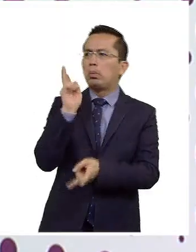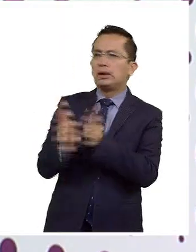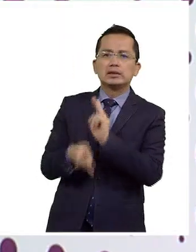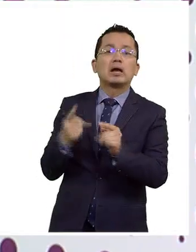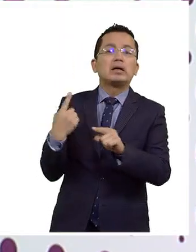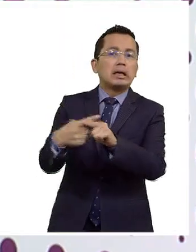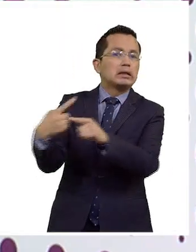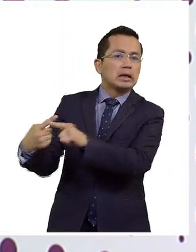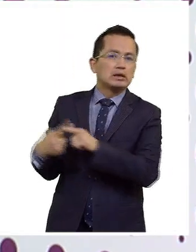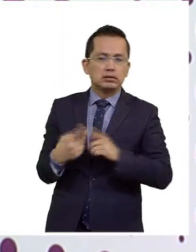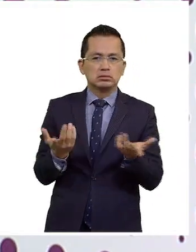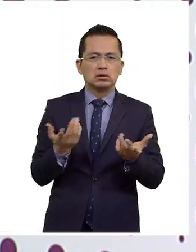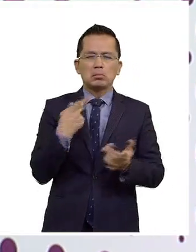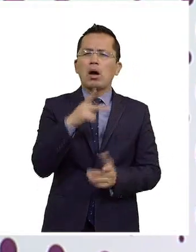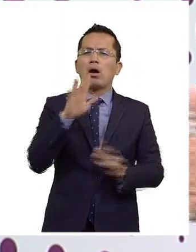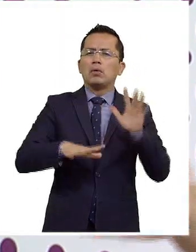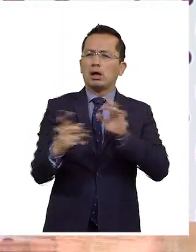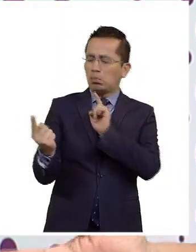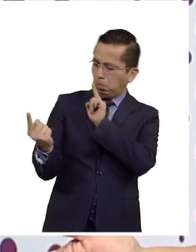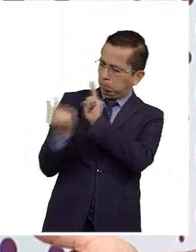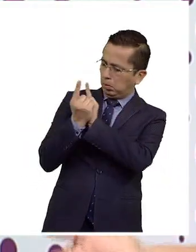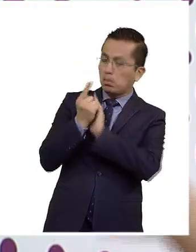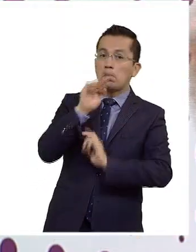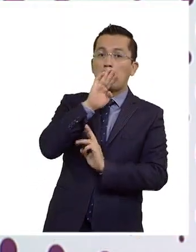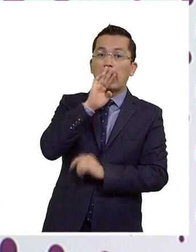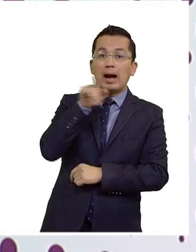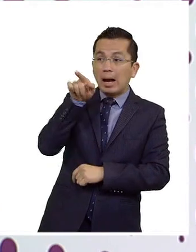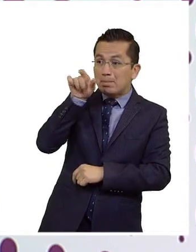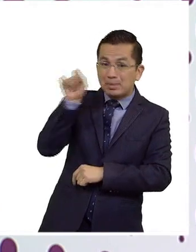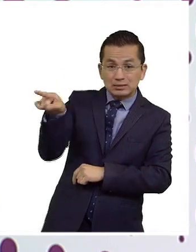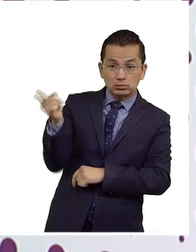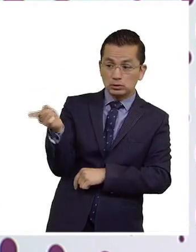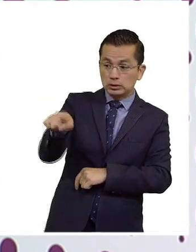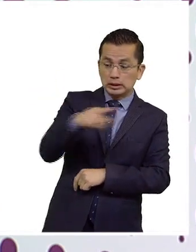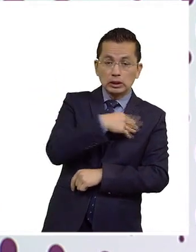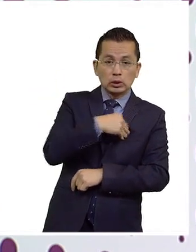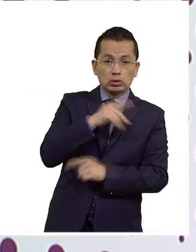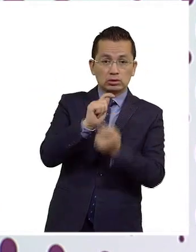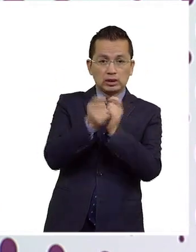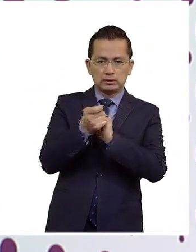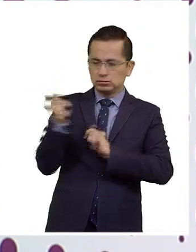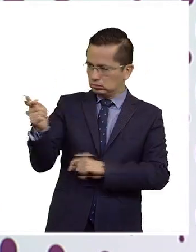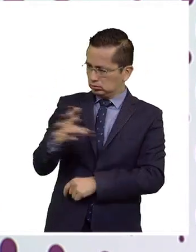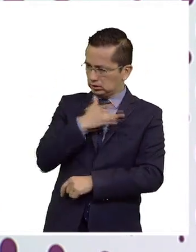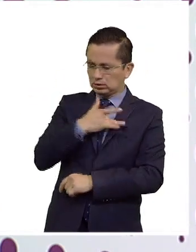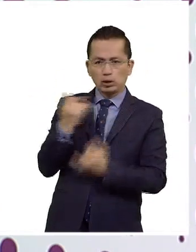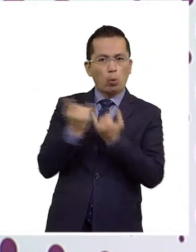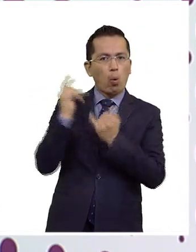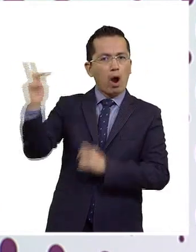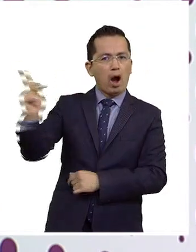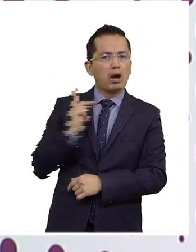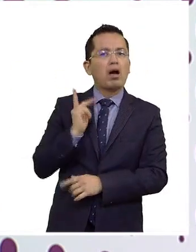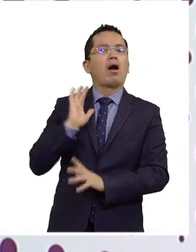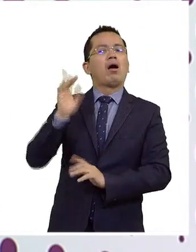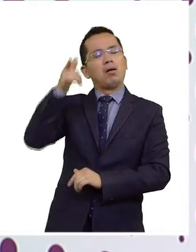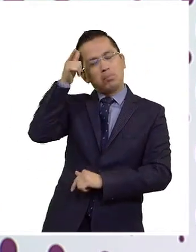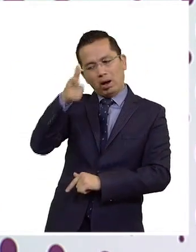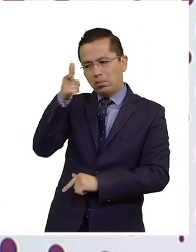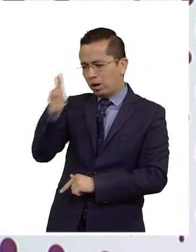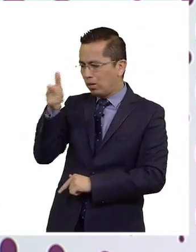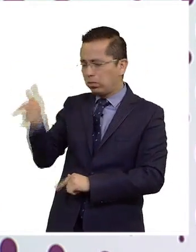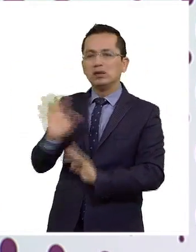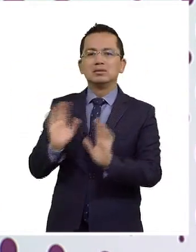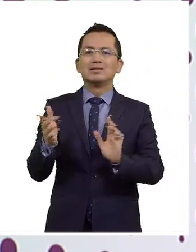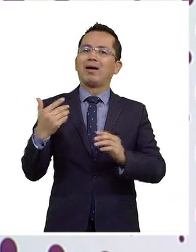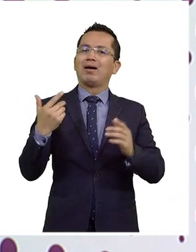mamás que se sienten igual que tú, bueno, el mundo se te abre, porque además empiezas a conocer especialistas en el tema, terapeutas, psicólogos,